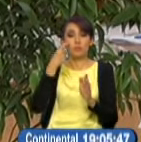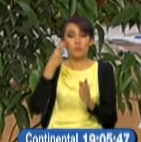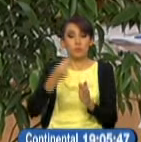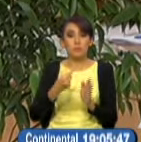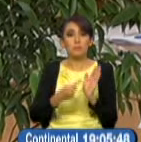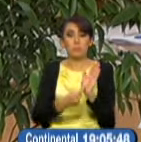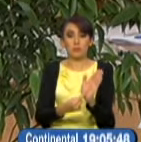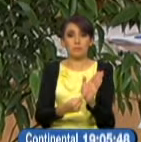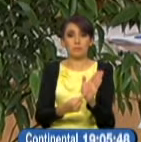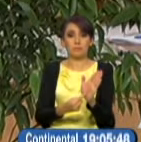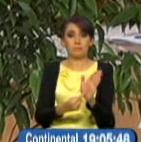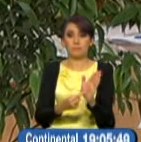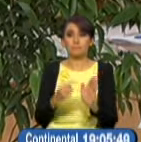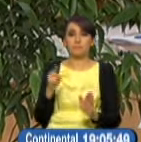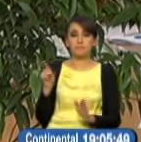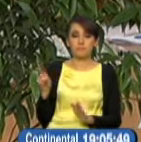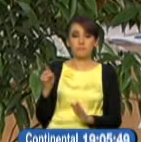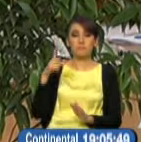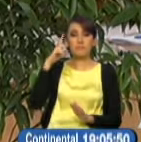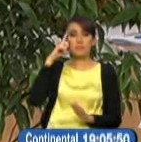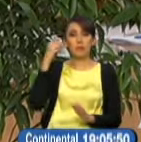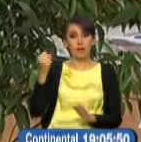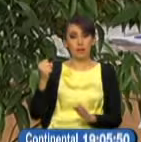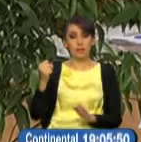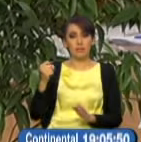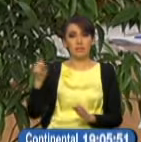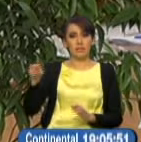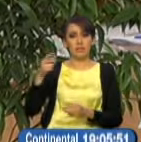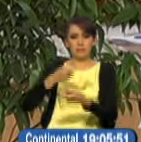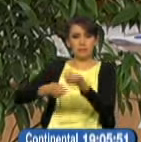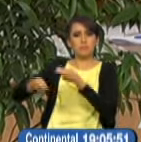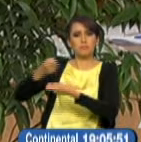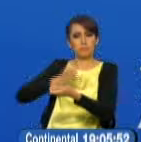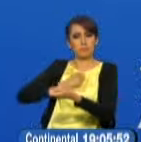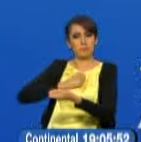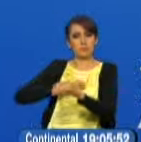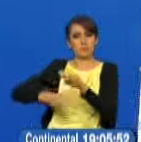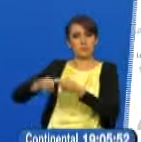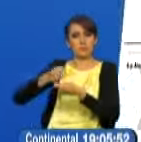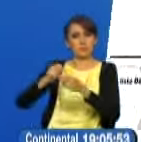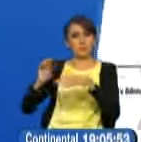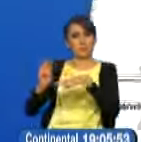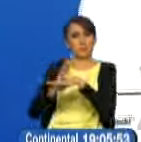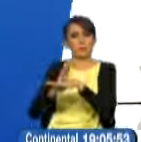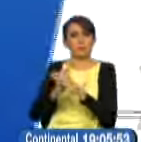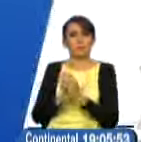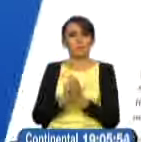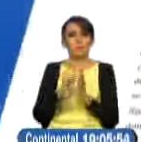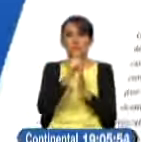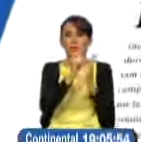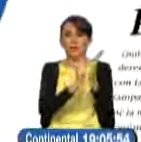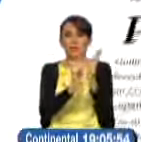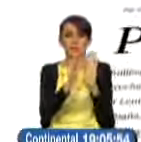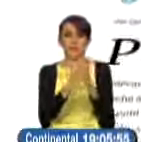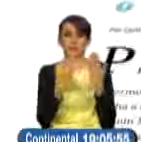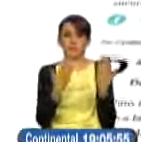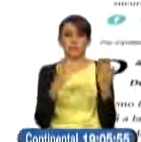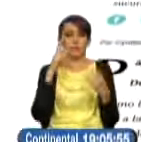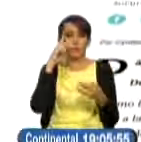indiciaria de que Guillermo Lasso se autovendió el Banco Banisi. El artículo Lasso en jaque por los negocios en